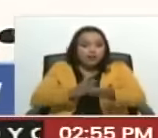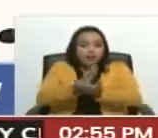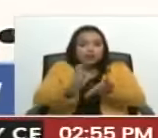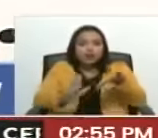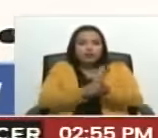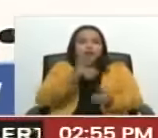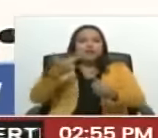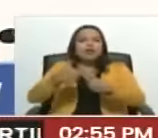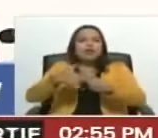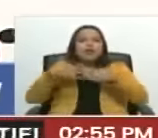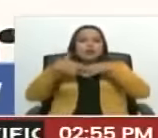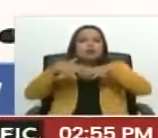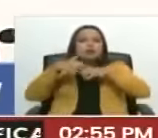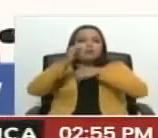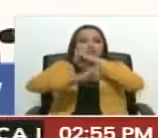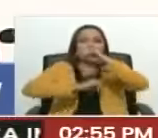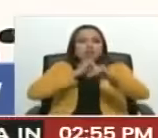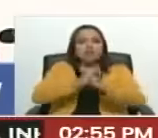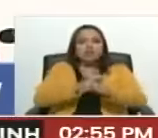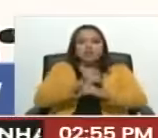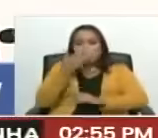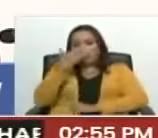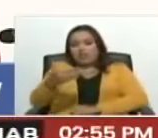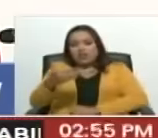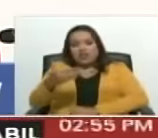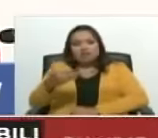petroleras, hoy ante la Corte,